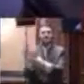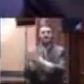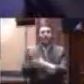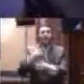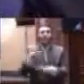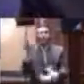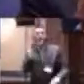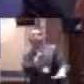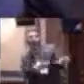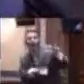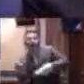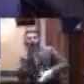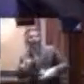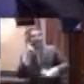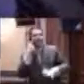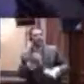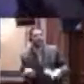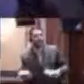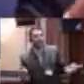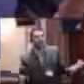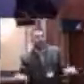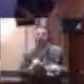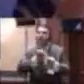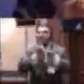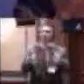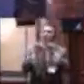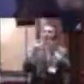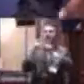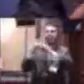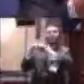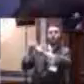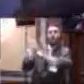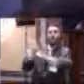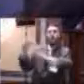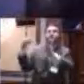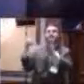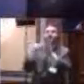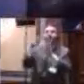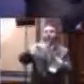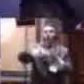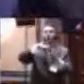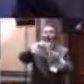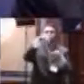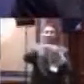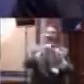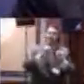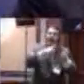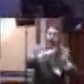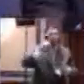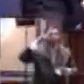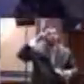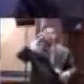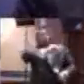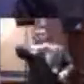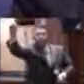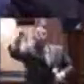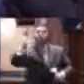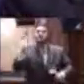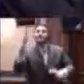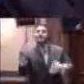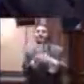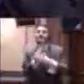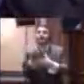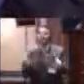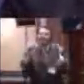palabras, de la contienda y del sistema. A ese grado llega el rigor de lo que se construyó